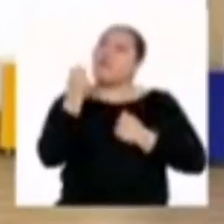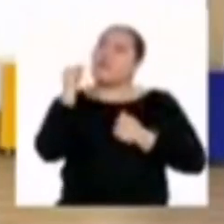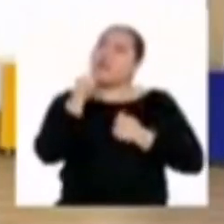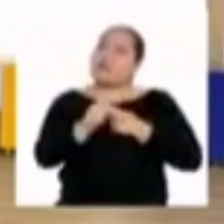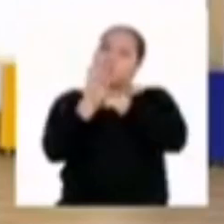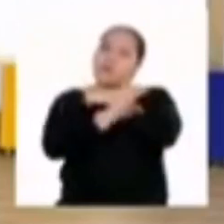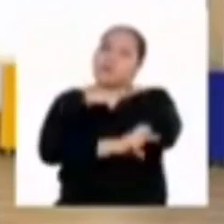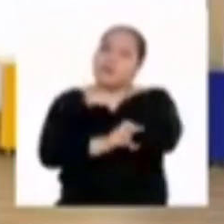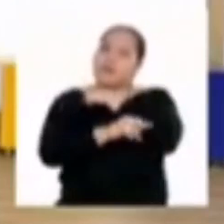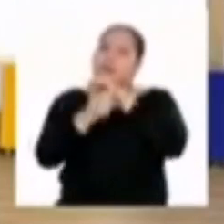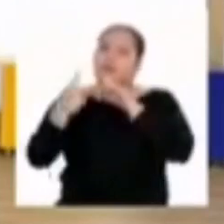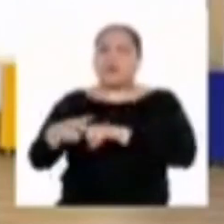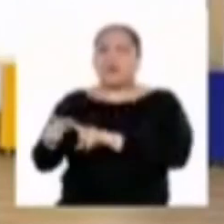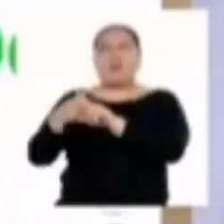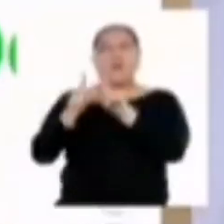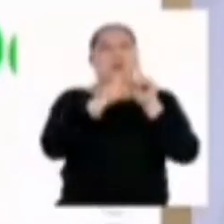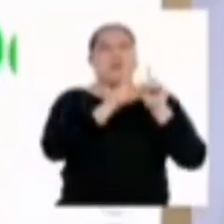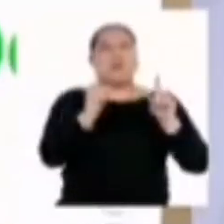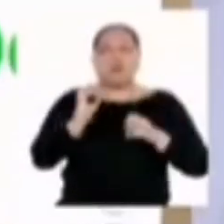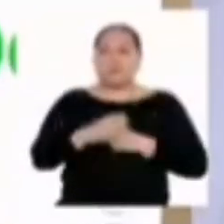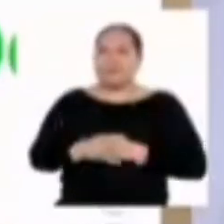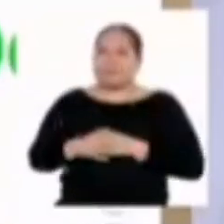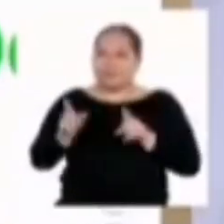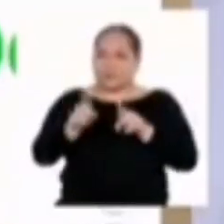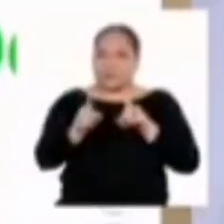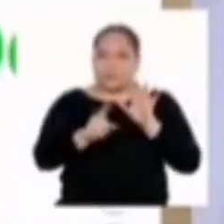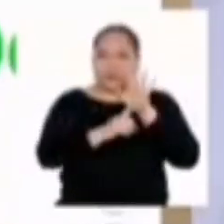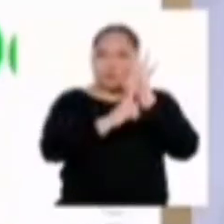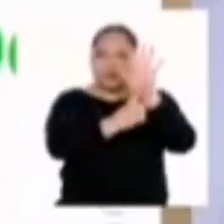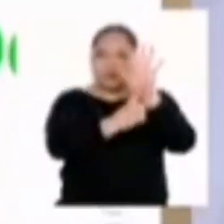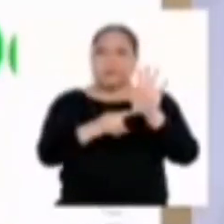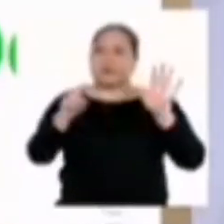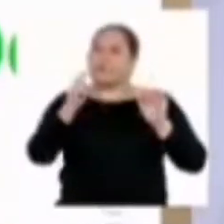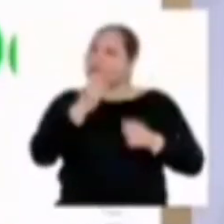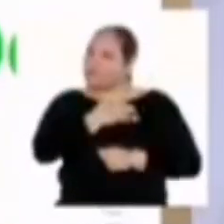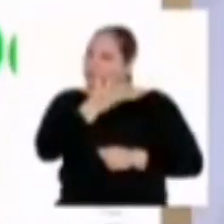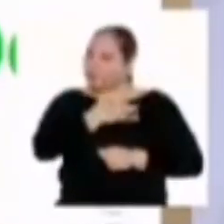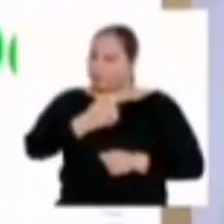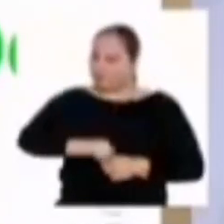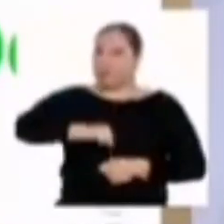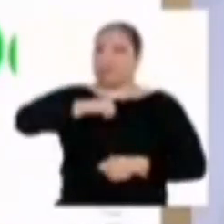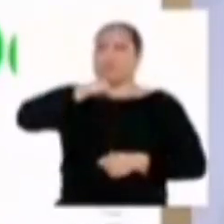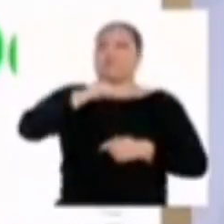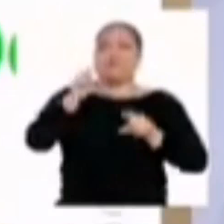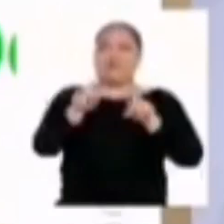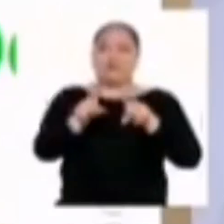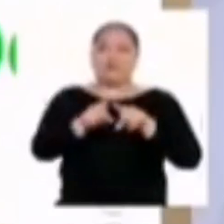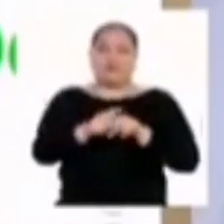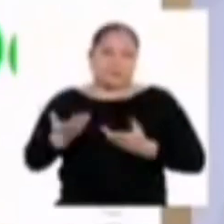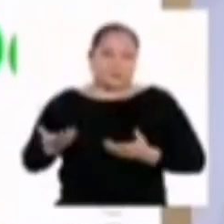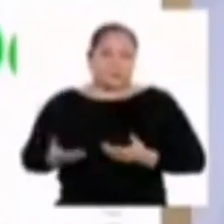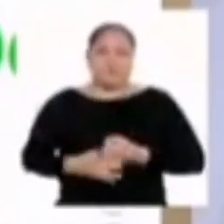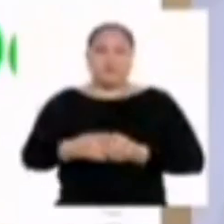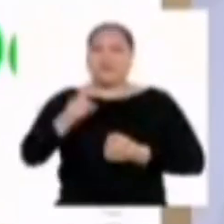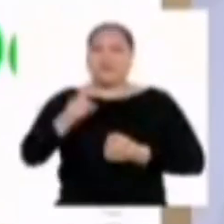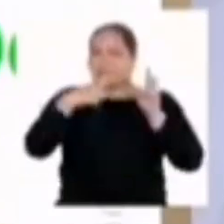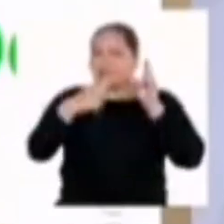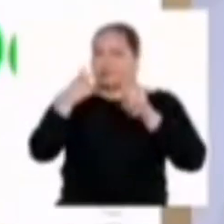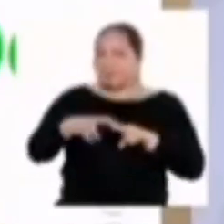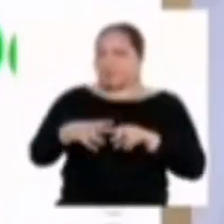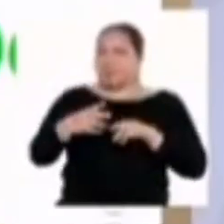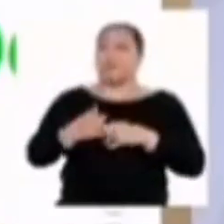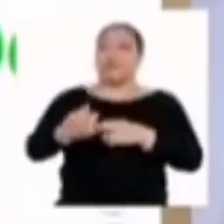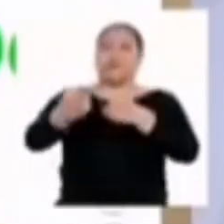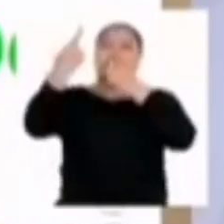país mega diverso y luego resalta que debemos sentirnos orgullosos y también debemos ser conscientes